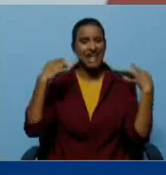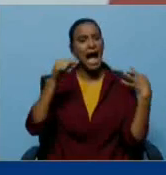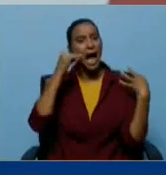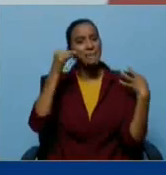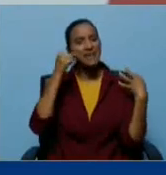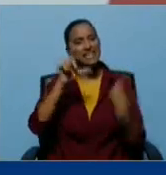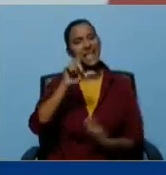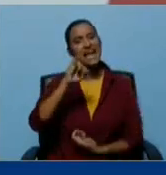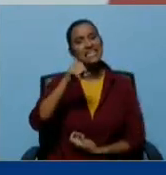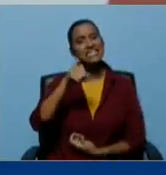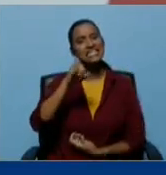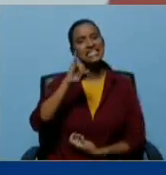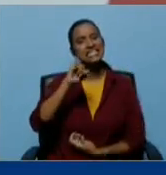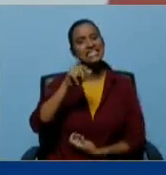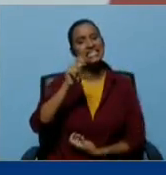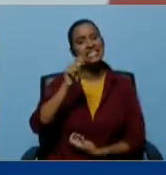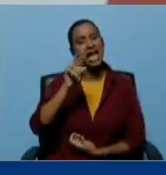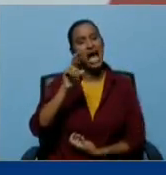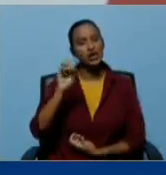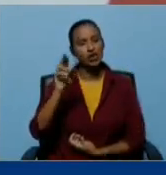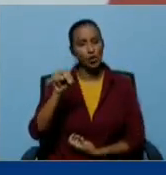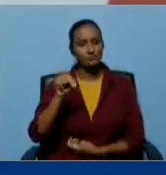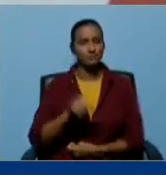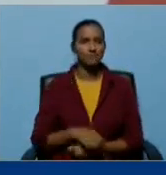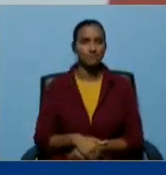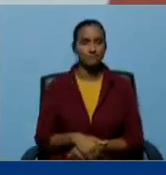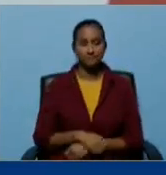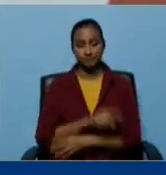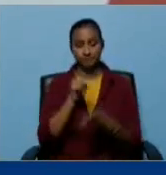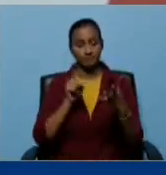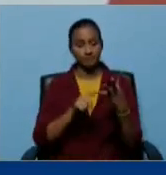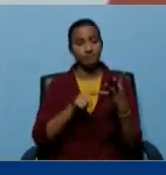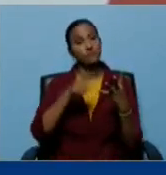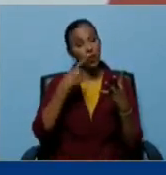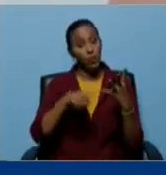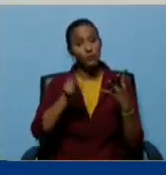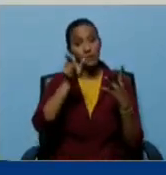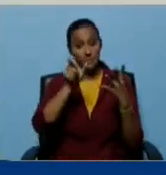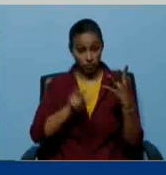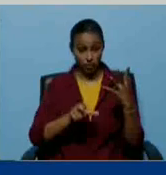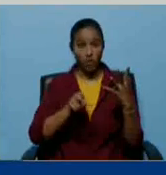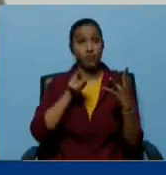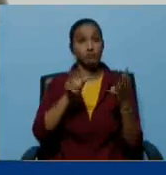compañero William Benavides y de la Dirección Nacional del Movimiento Tupamaro,